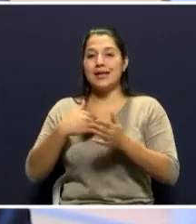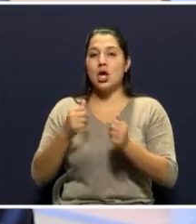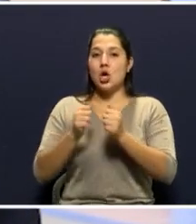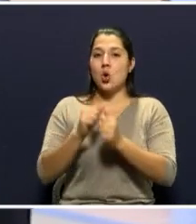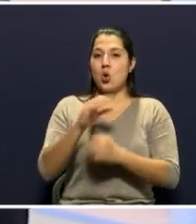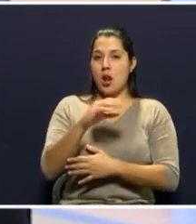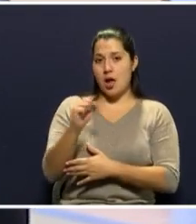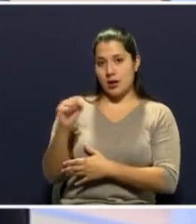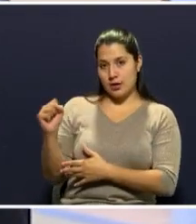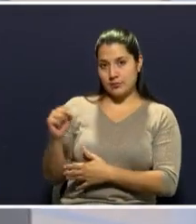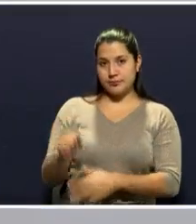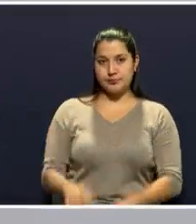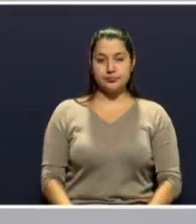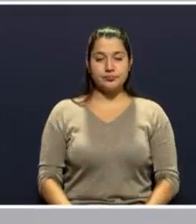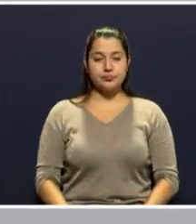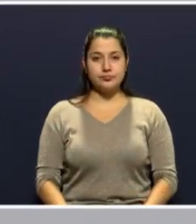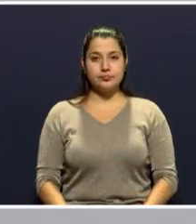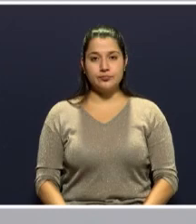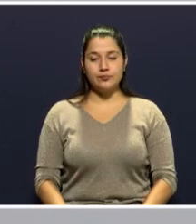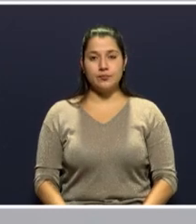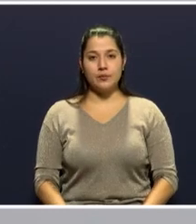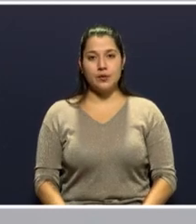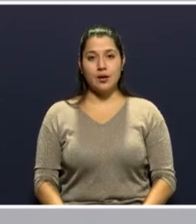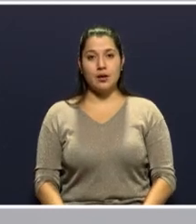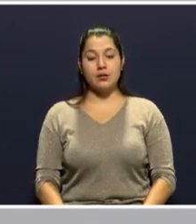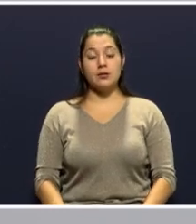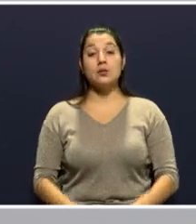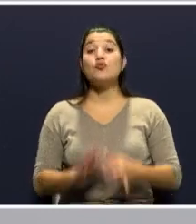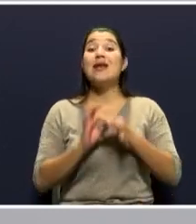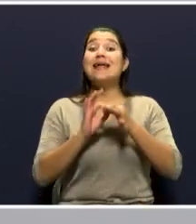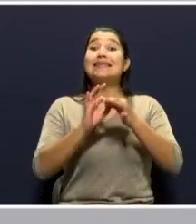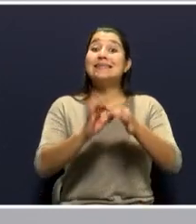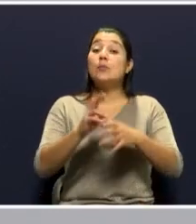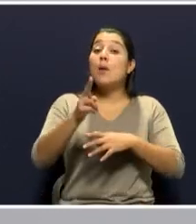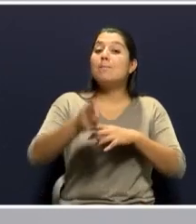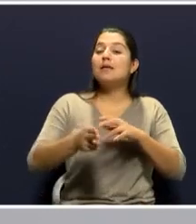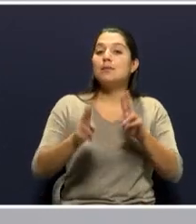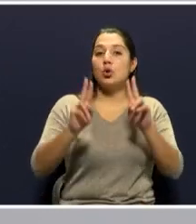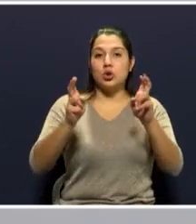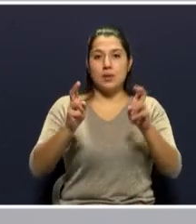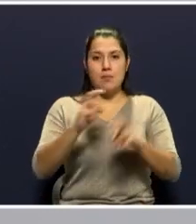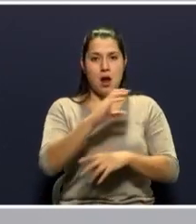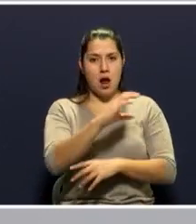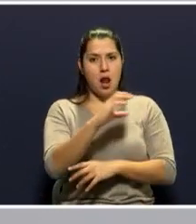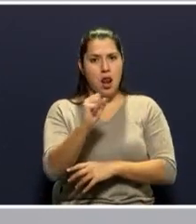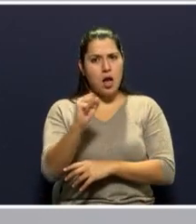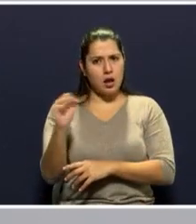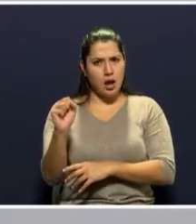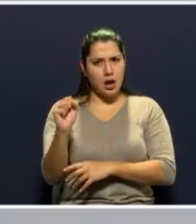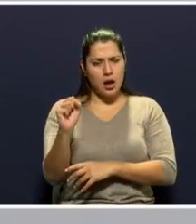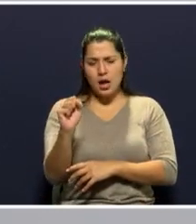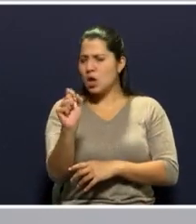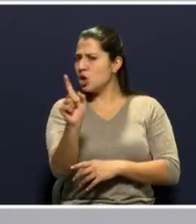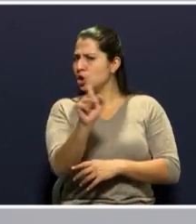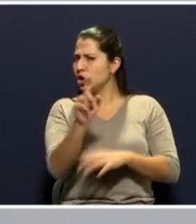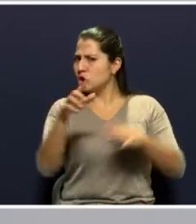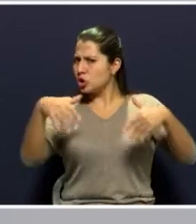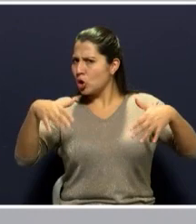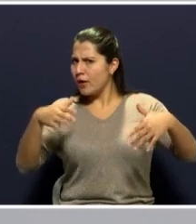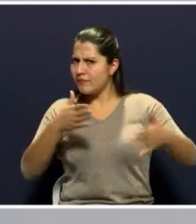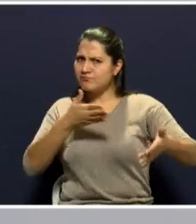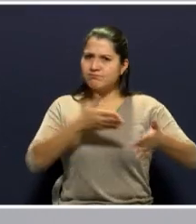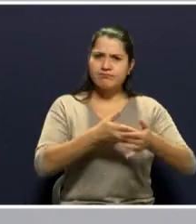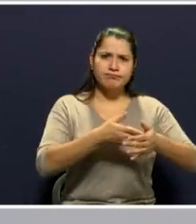mantiene a la Caja. Sobre el mismo tema, la Caja no está quebrada. Estas fueron las palabras